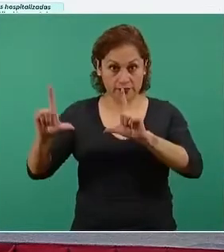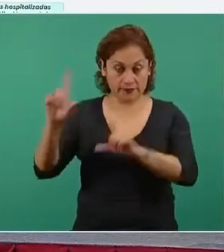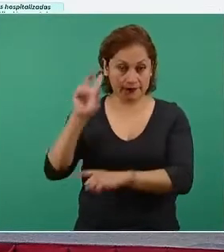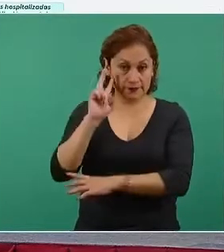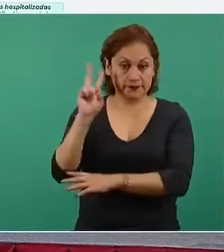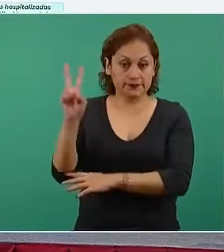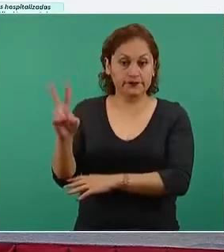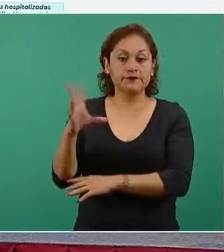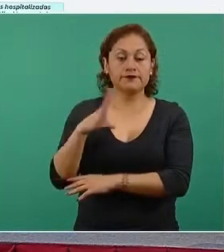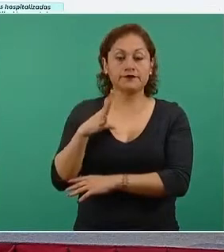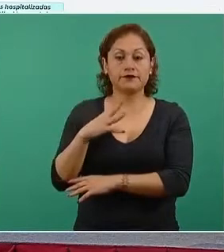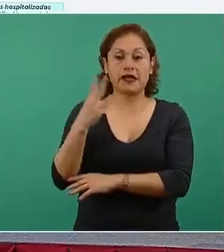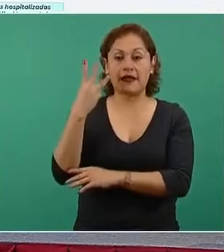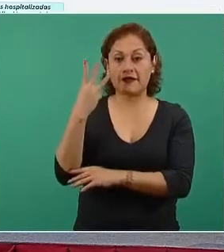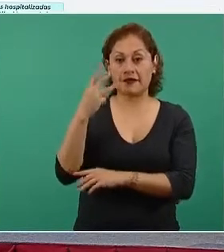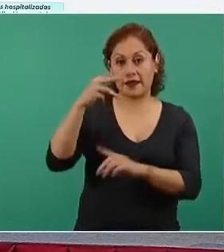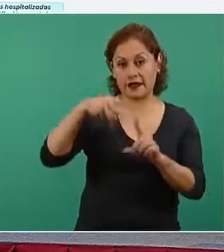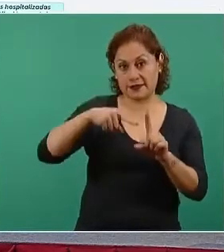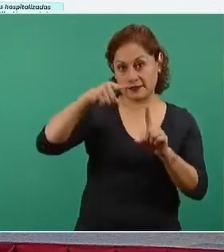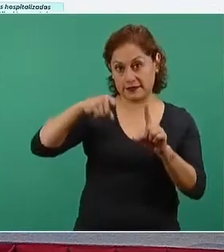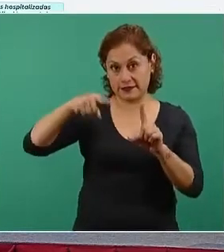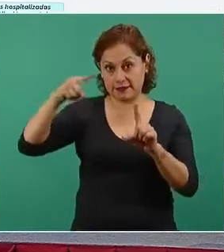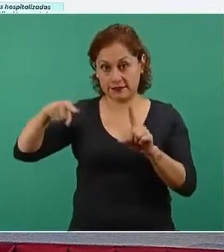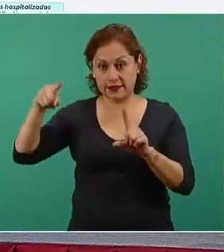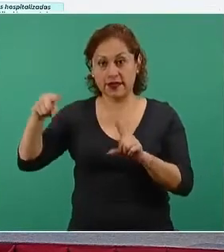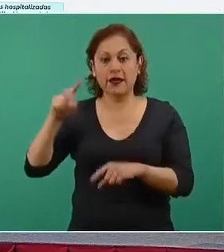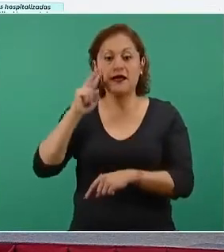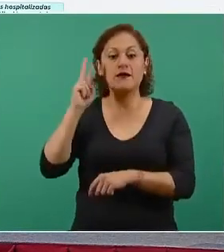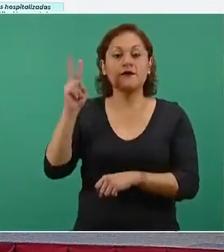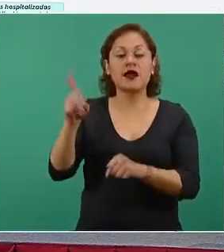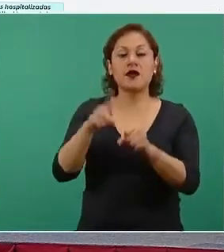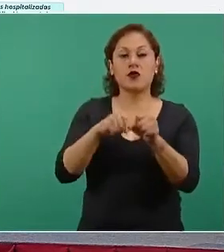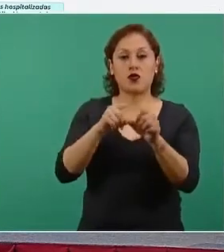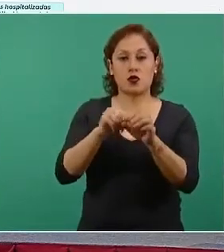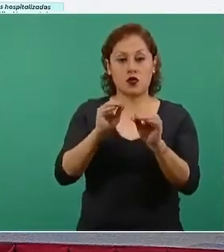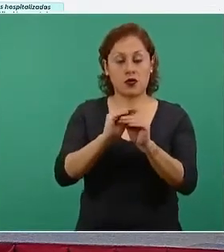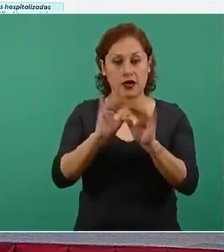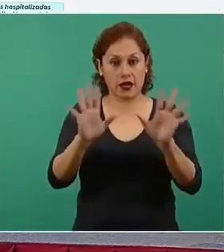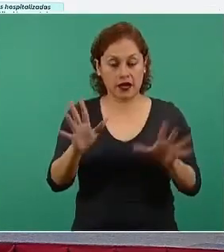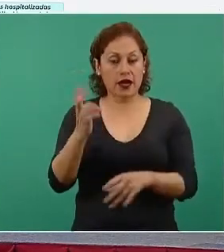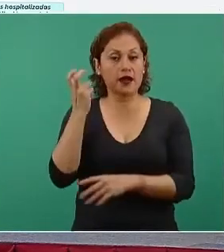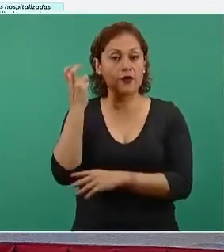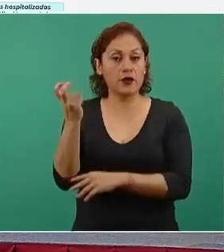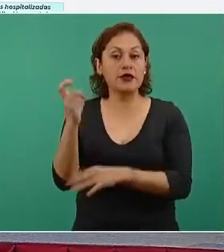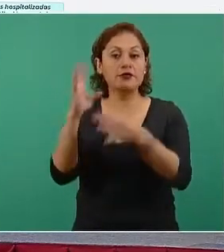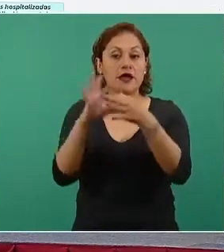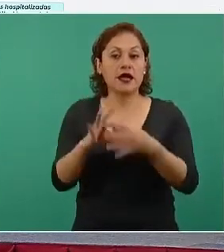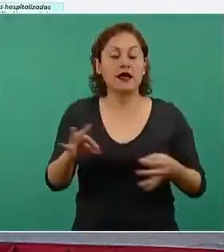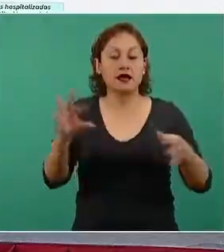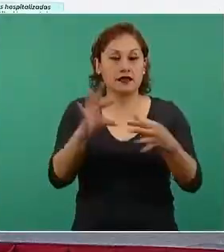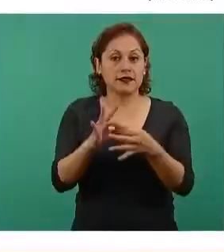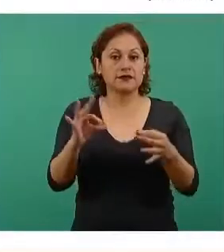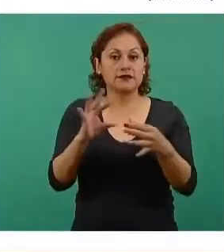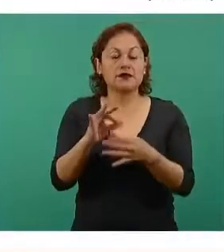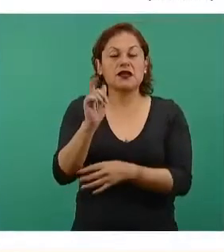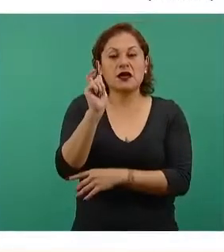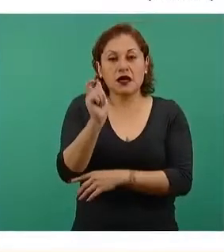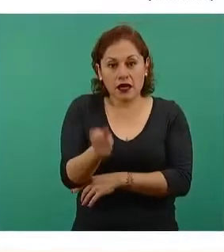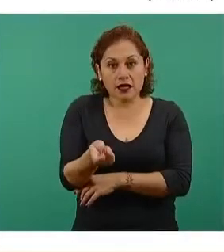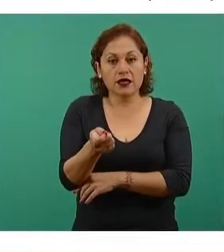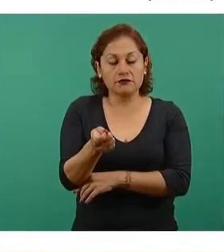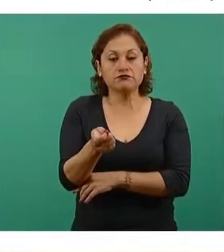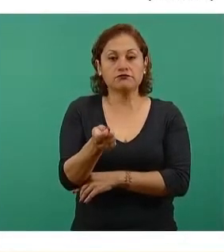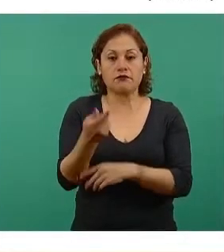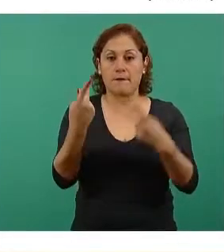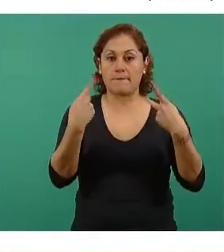también pues 3 curvas. La primera curva, que es la que se aprecia en tono un poco más claro, es la que nos va dando de alguna forma la evolución del total